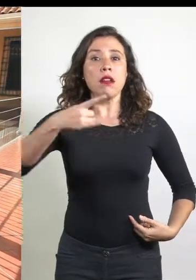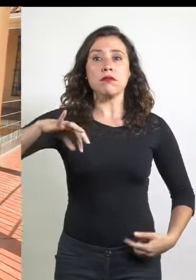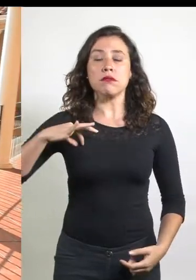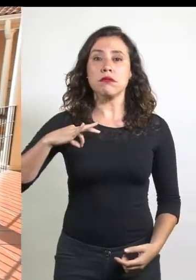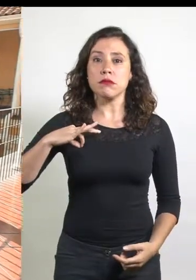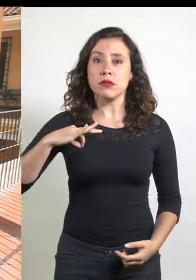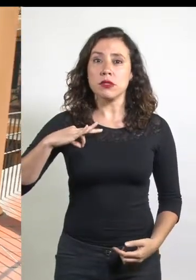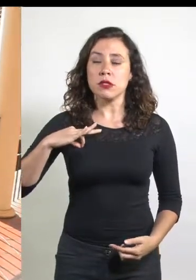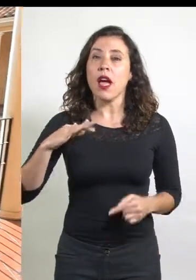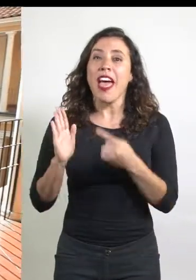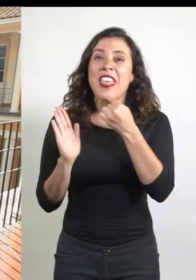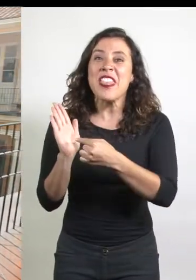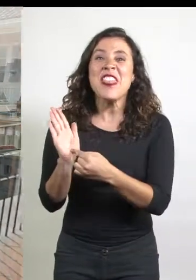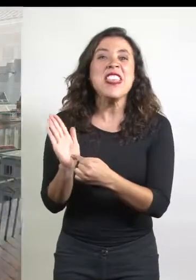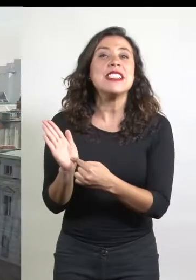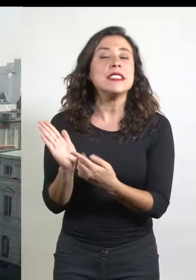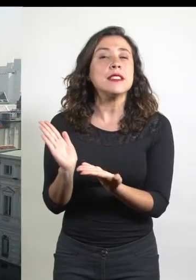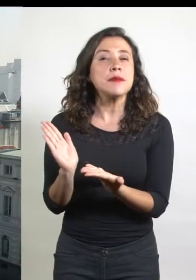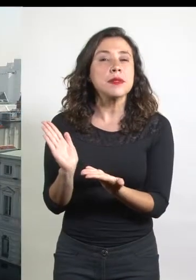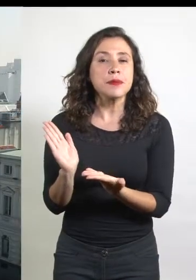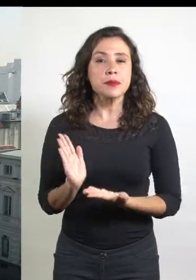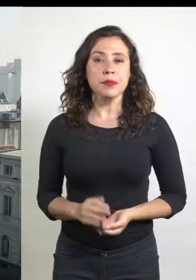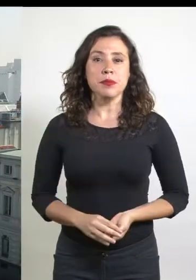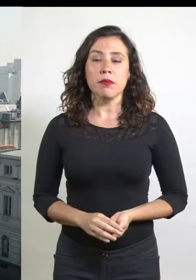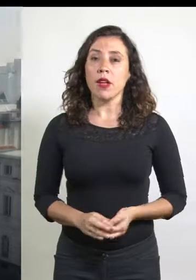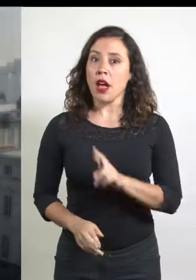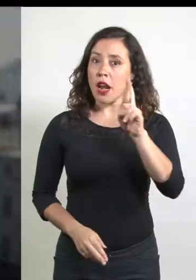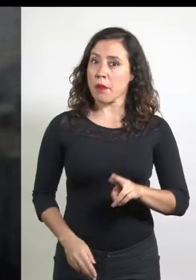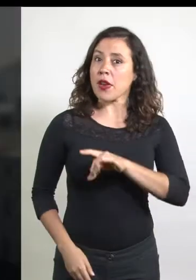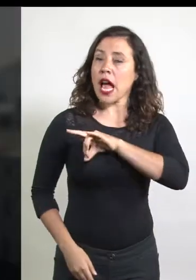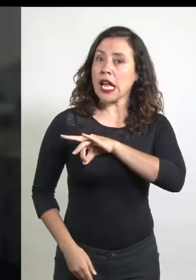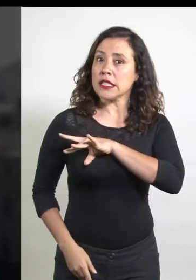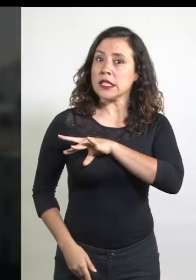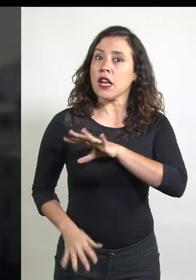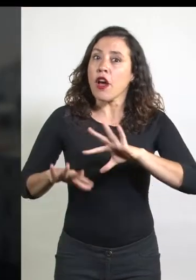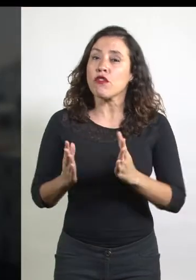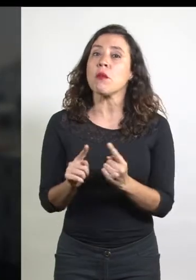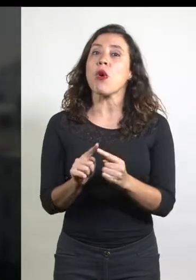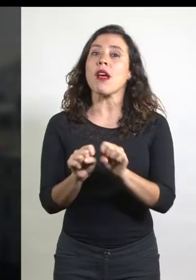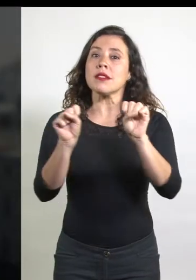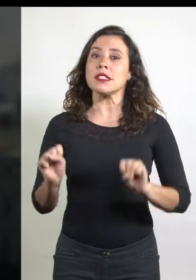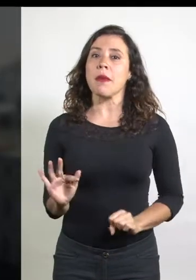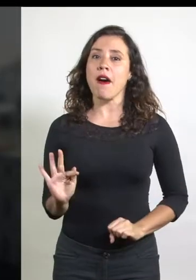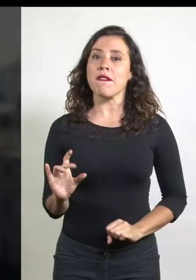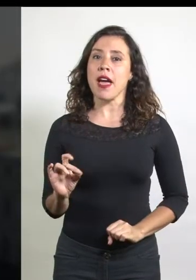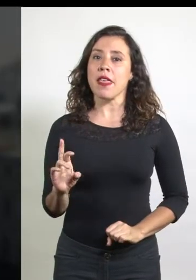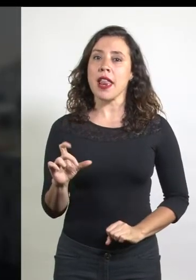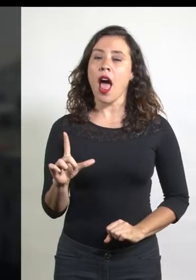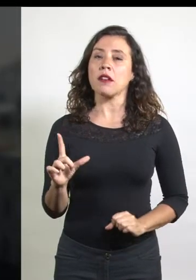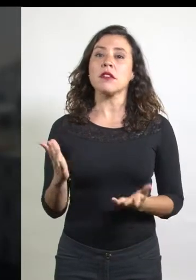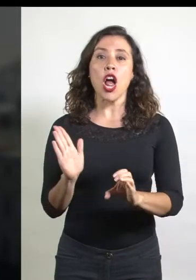pueblo. Esta señalaba textualmente que la República de Chile se constituye por el sistema federal,